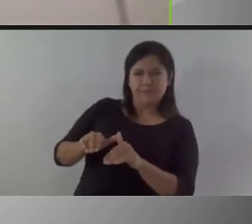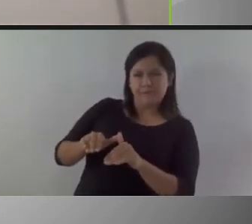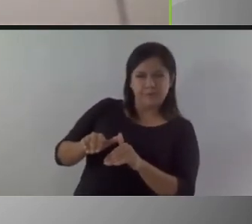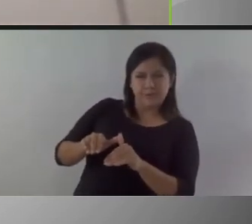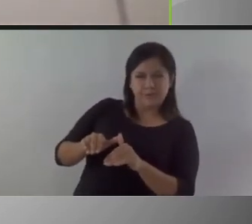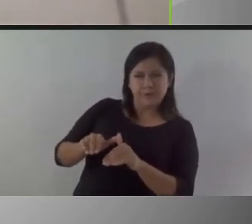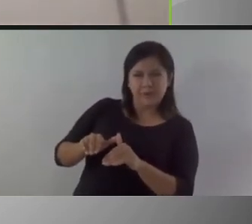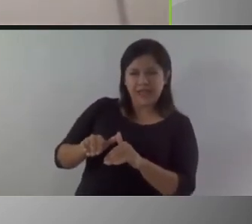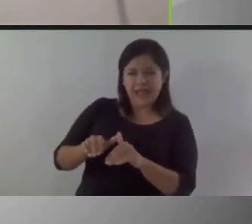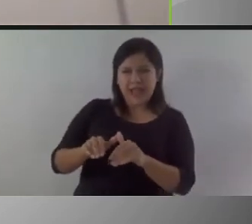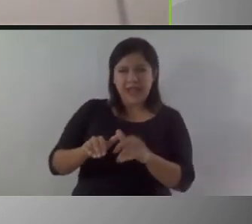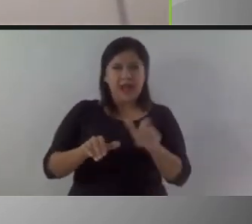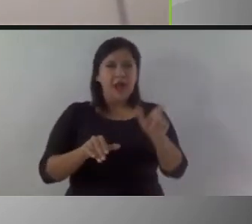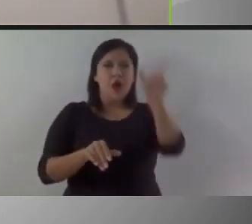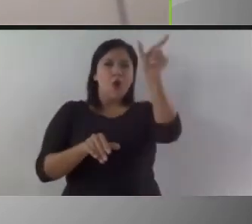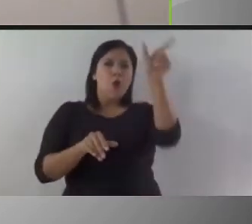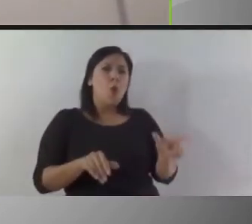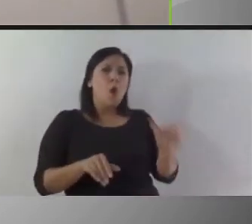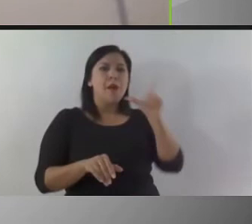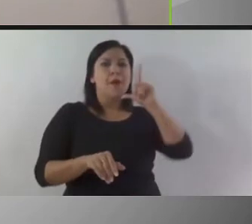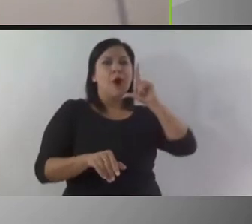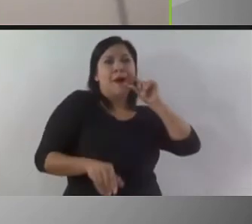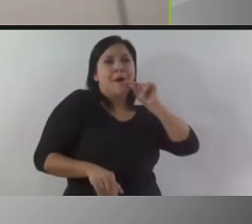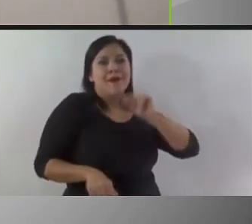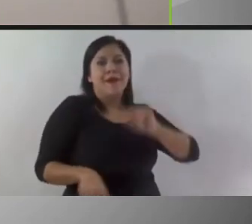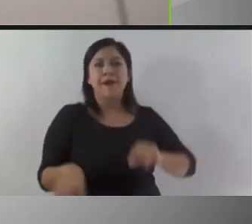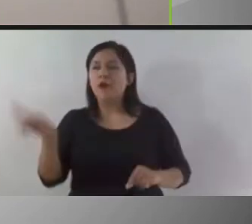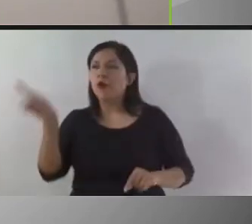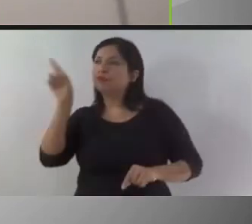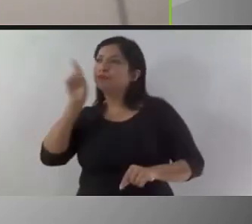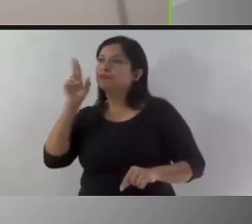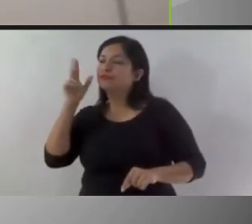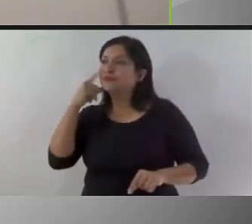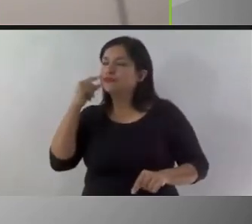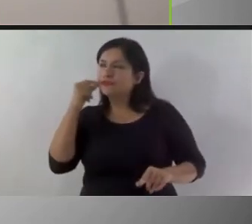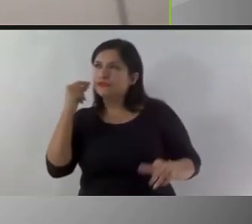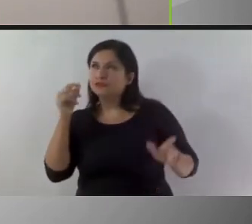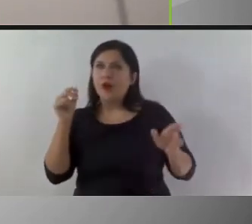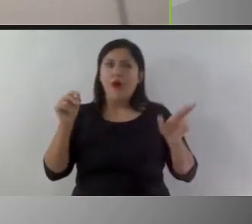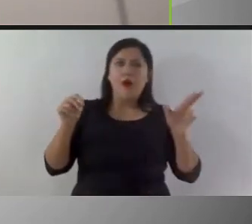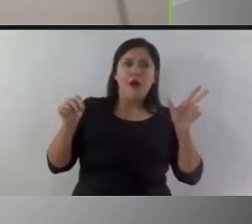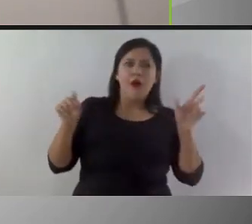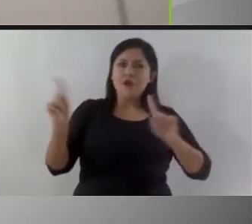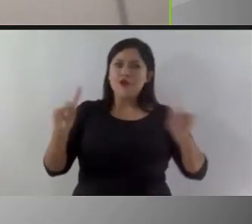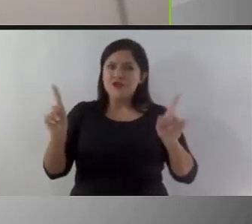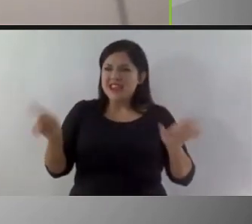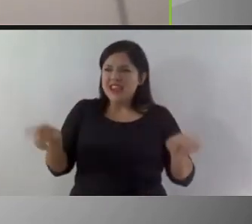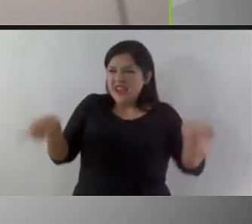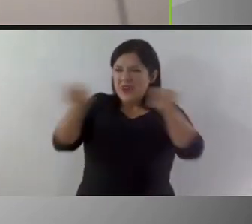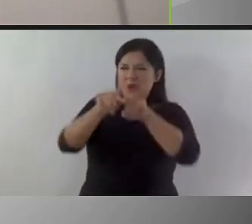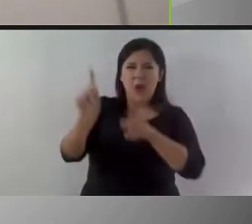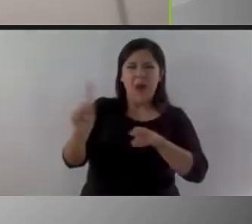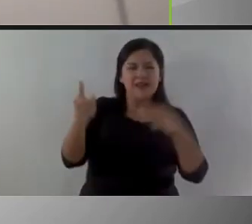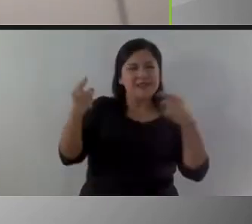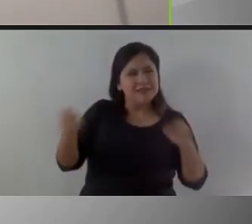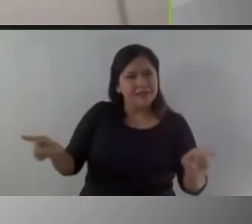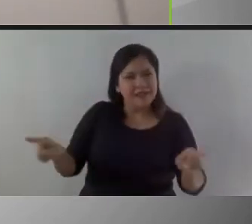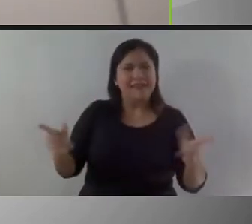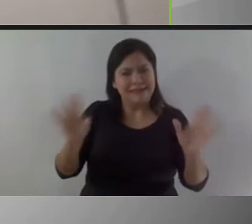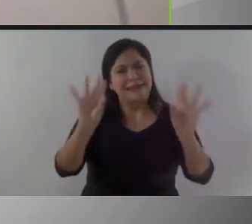el común de los cuerpos masculinos o femeninos. Sé que suena un poco enredada la definición, pero lo que quiere